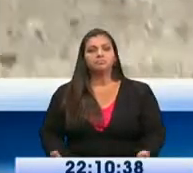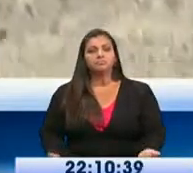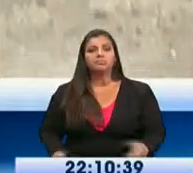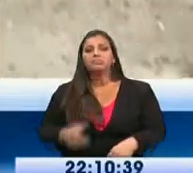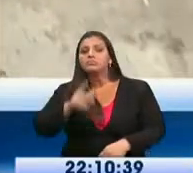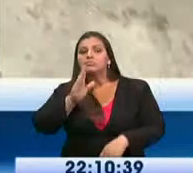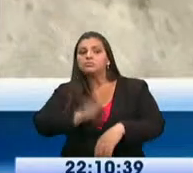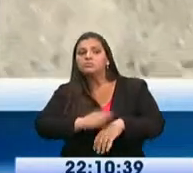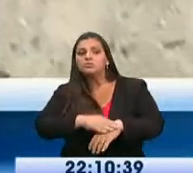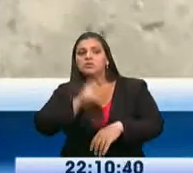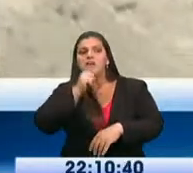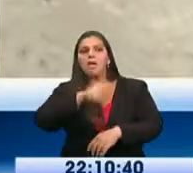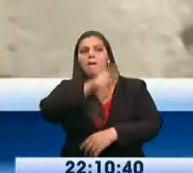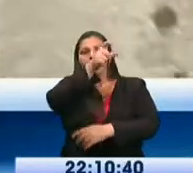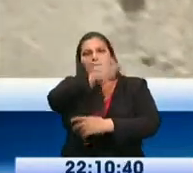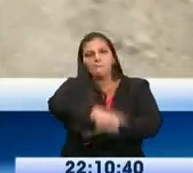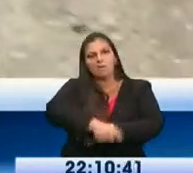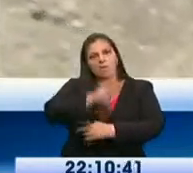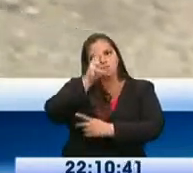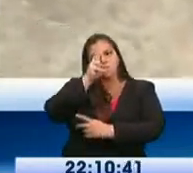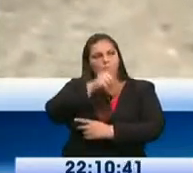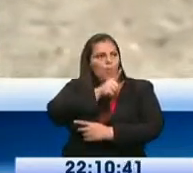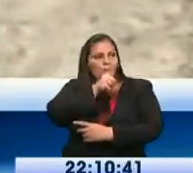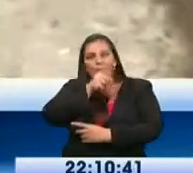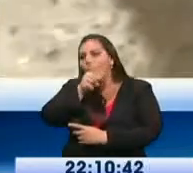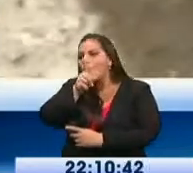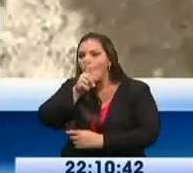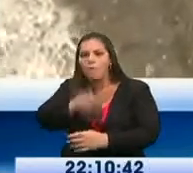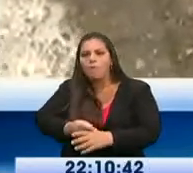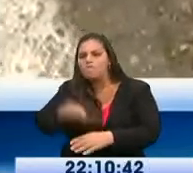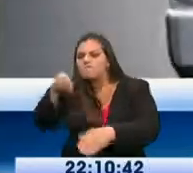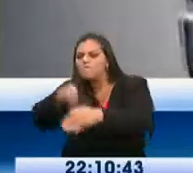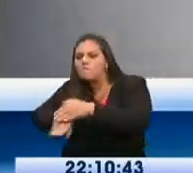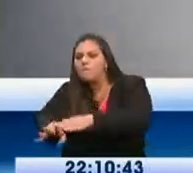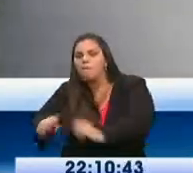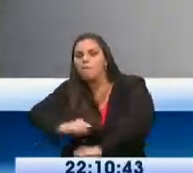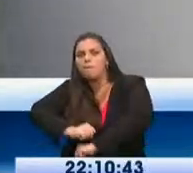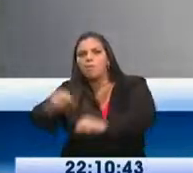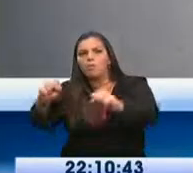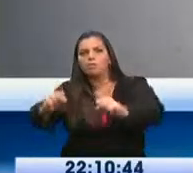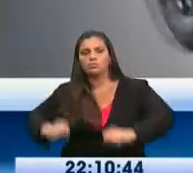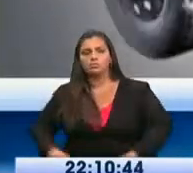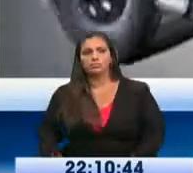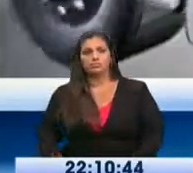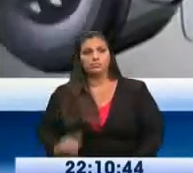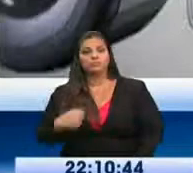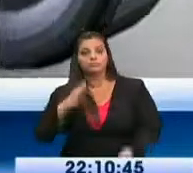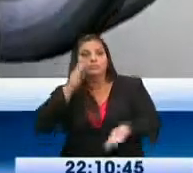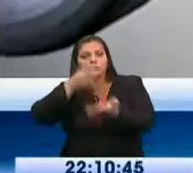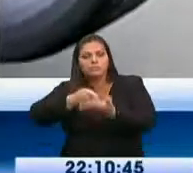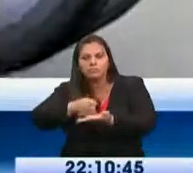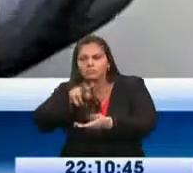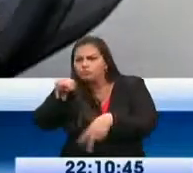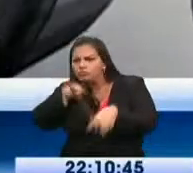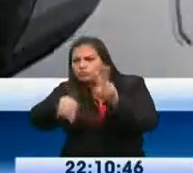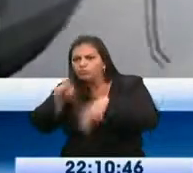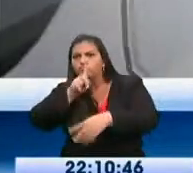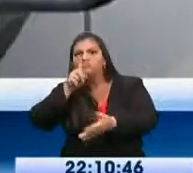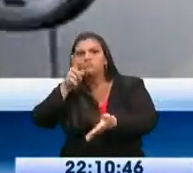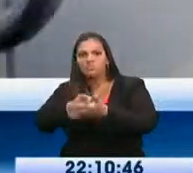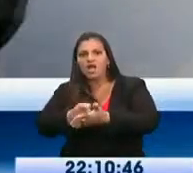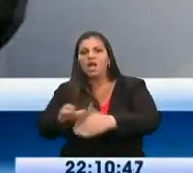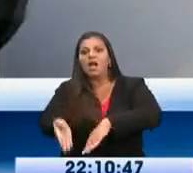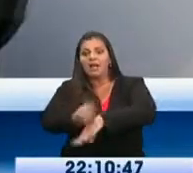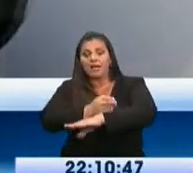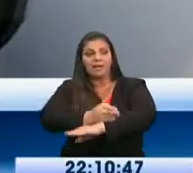habría sido provocada. Vine a verificar la novedad y era verídico. El camión había sufrido una explosión por un artefacto